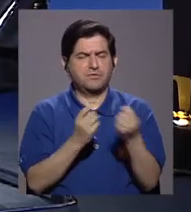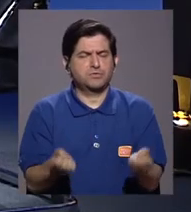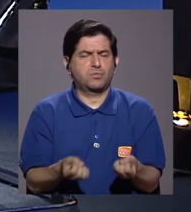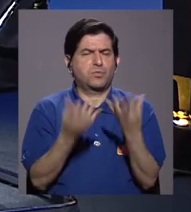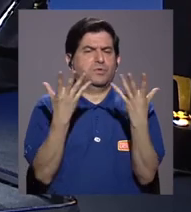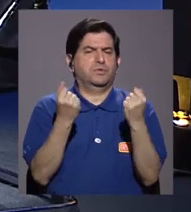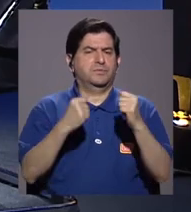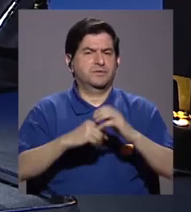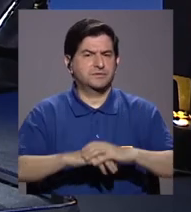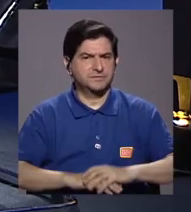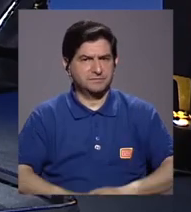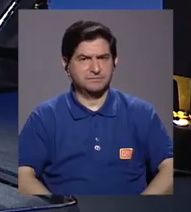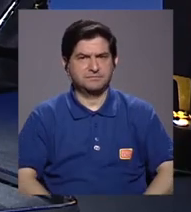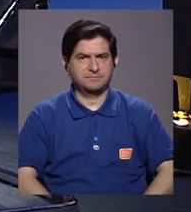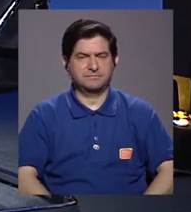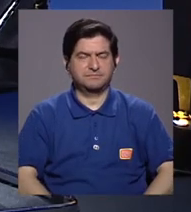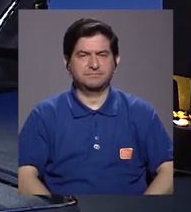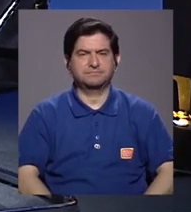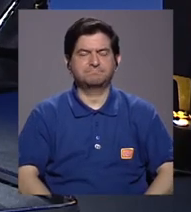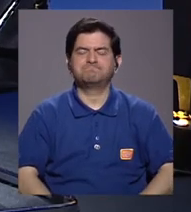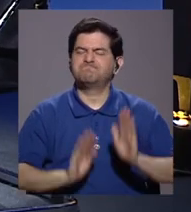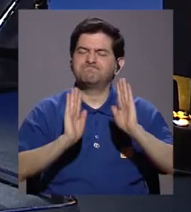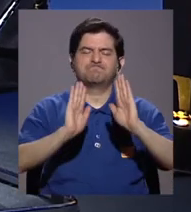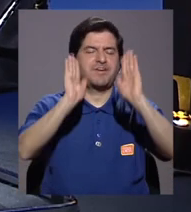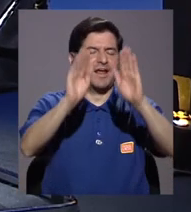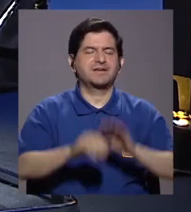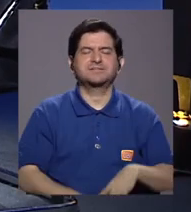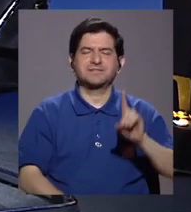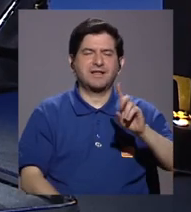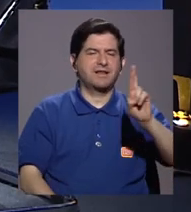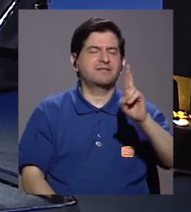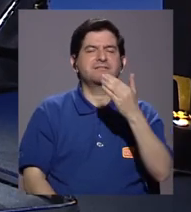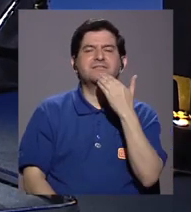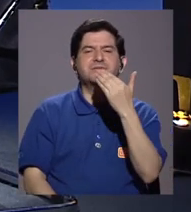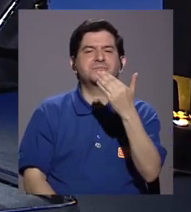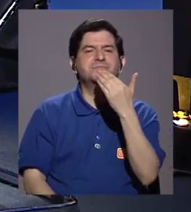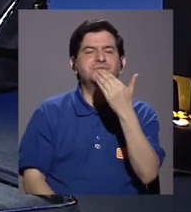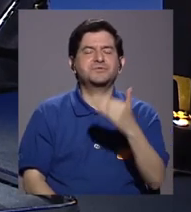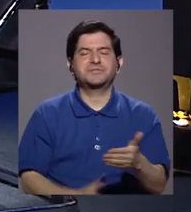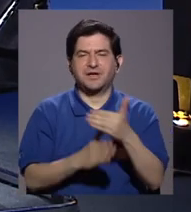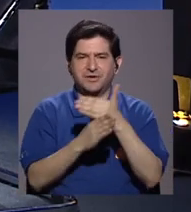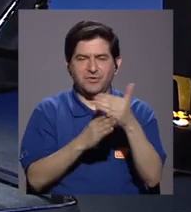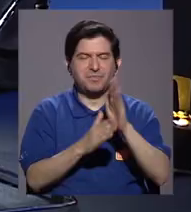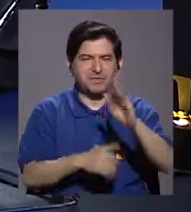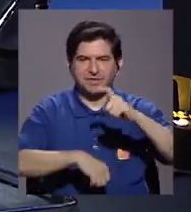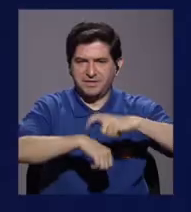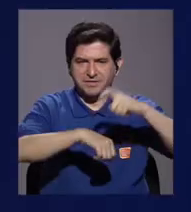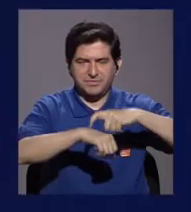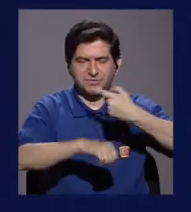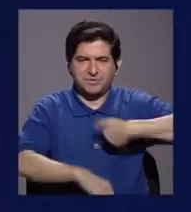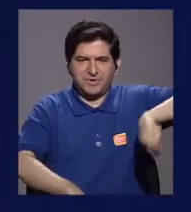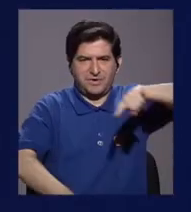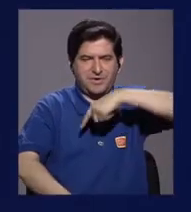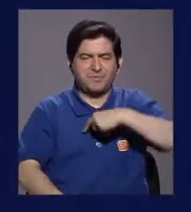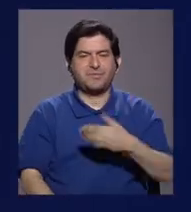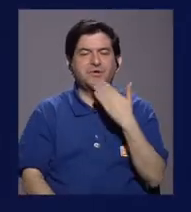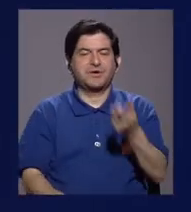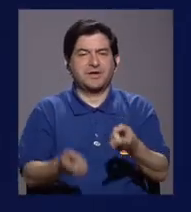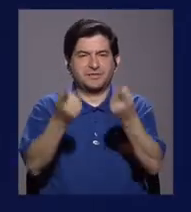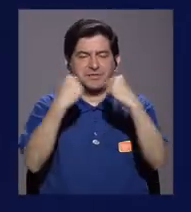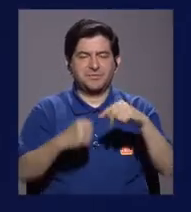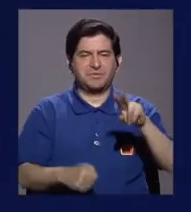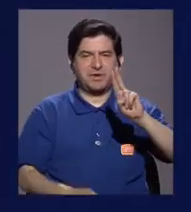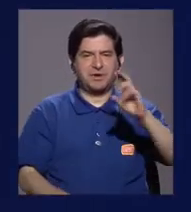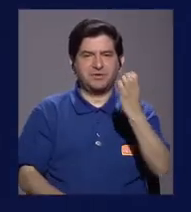se nos hace el tiempo corto para hablar de estos temas tan interesantes ha sido un placer tenerlo aquí un gran placer estar aquí